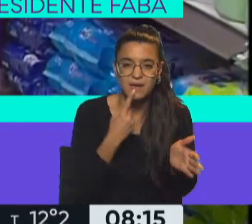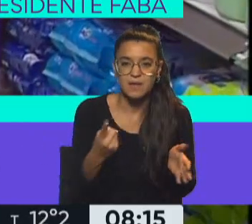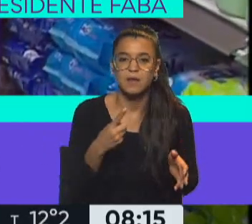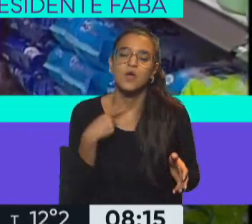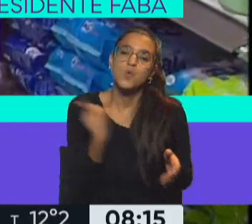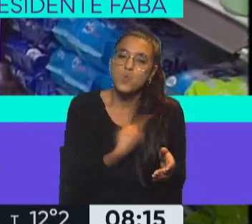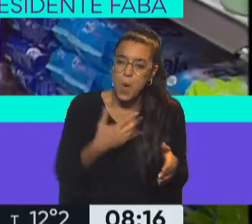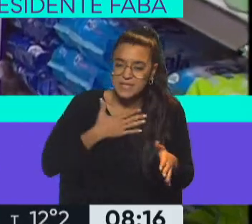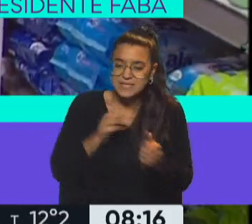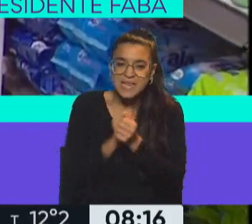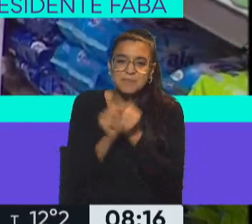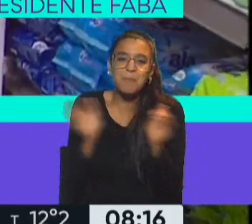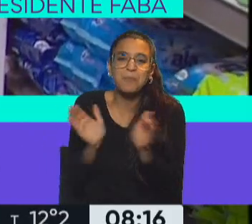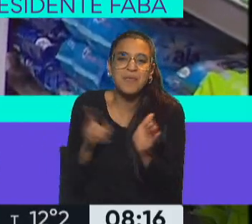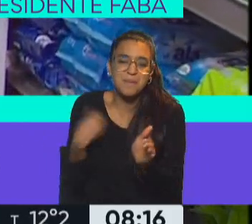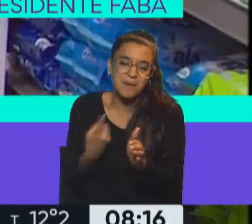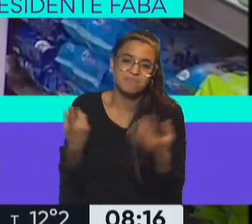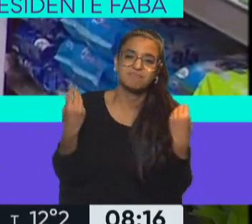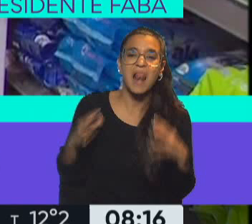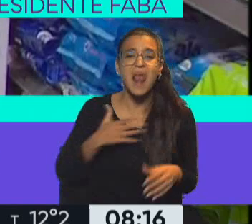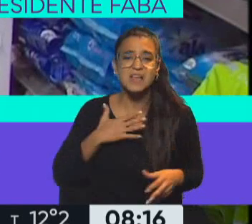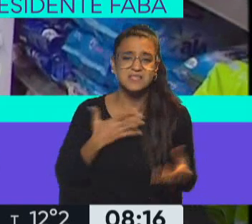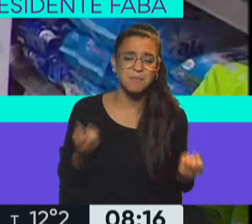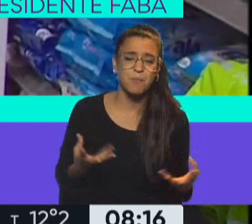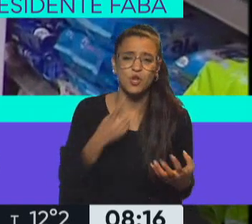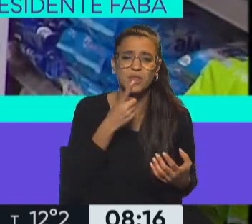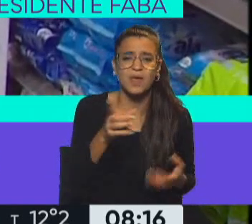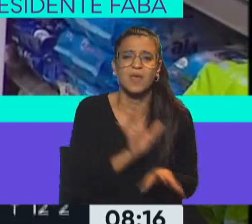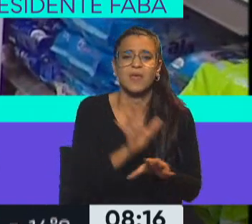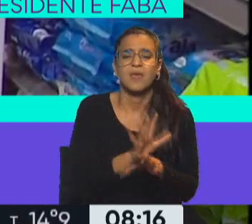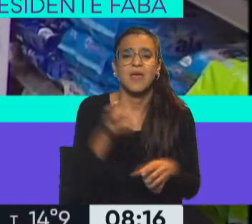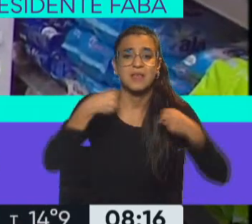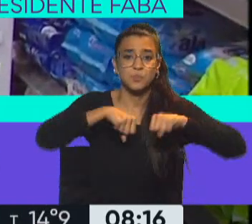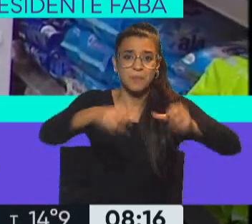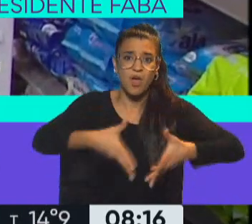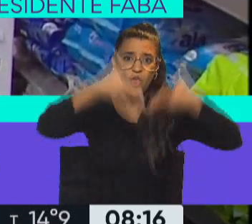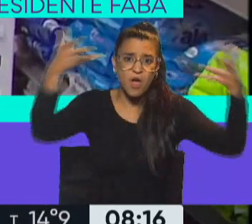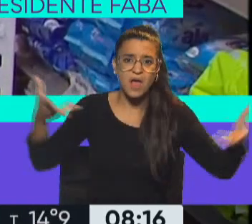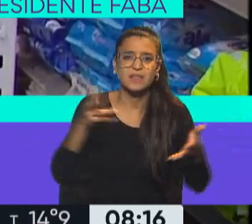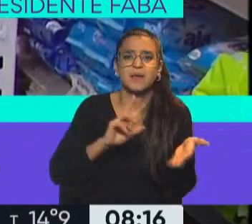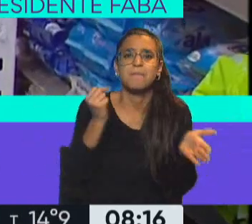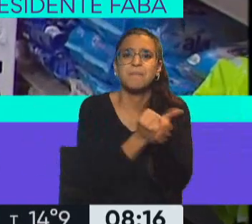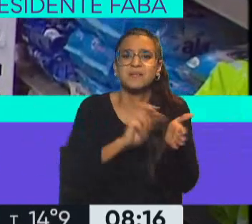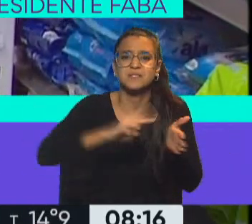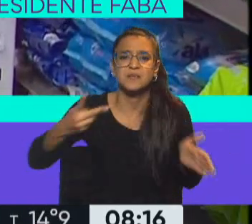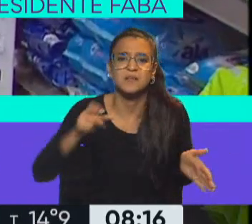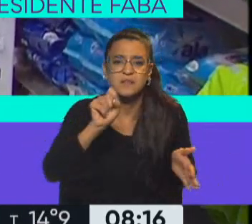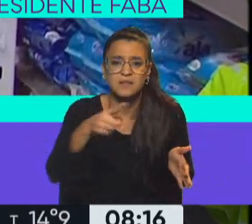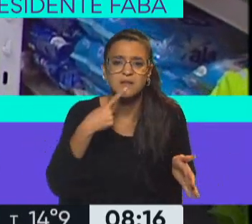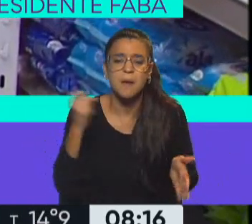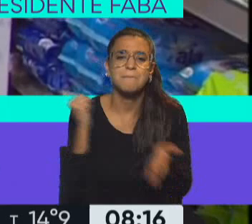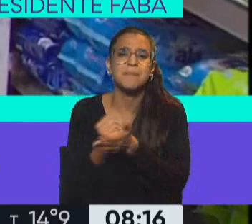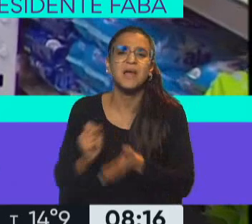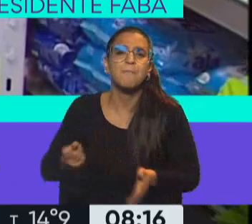nuestras pymes y fíjense qué picardía no porque cuando el hipermercado trabaja la segunda marca de ellos se llaman marca